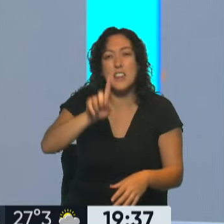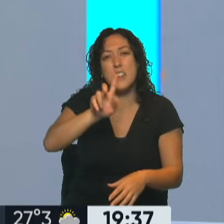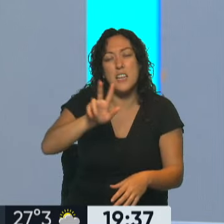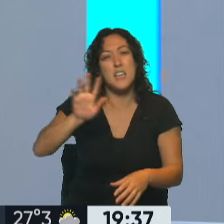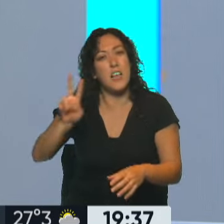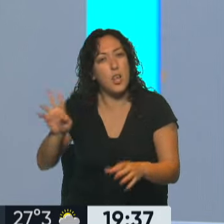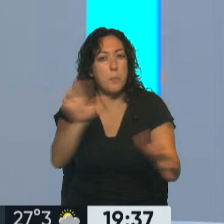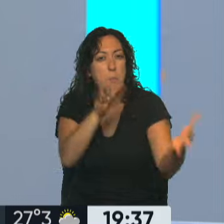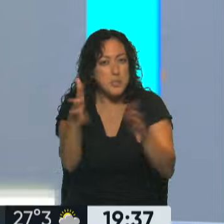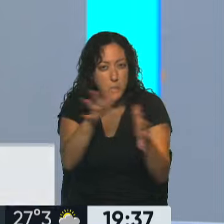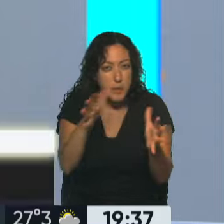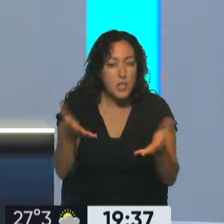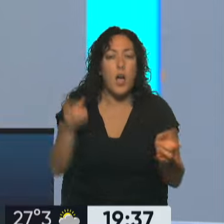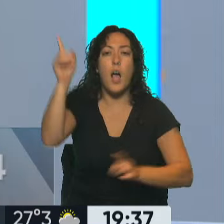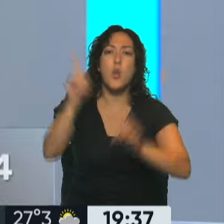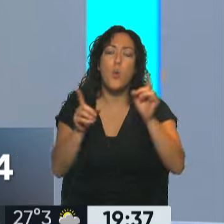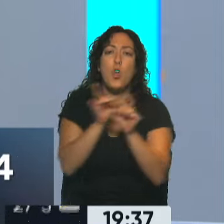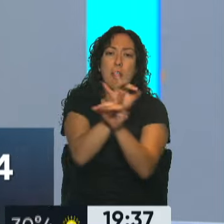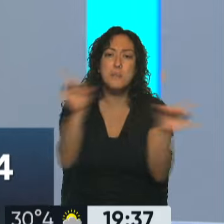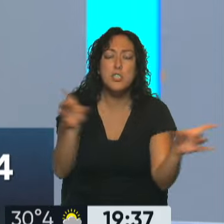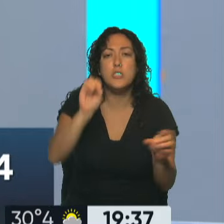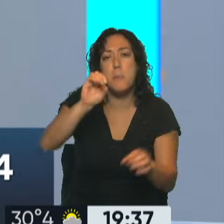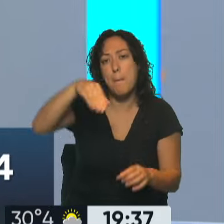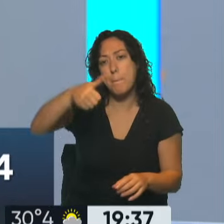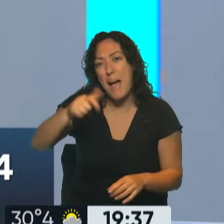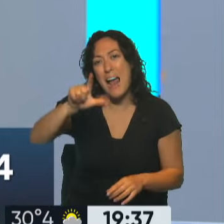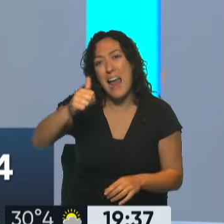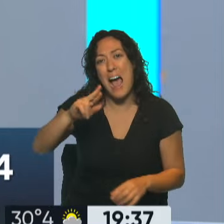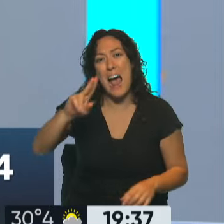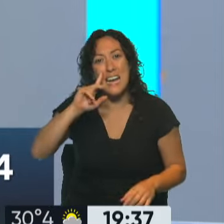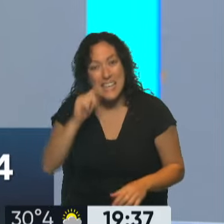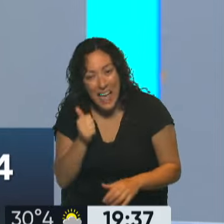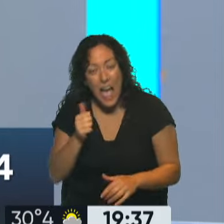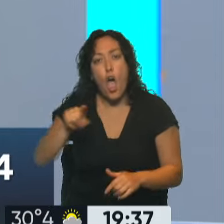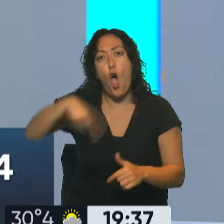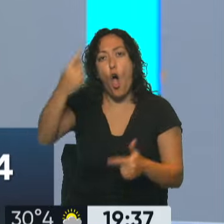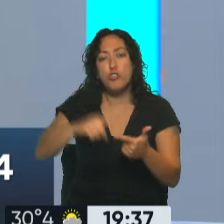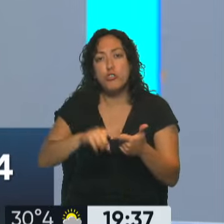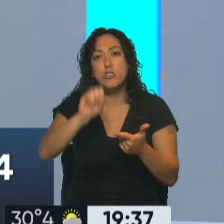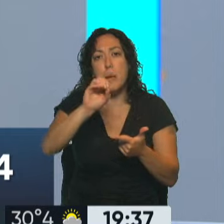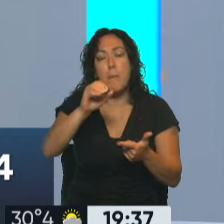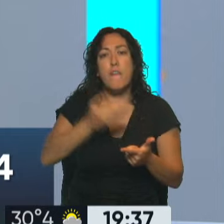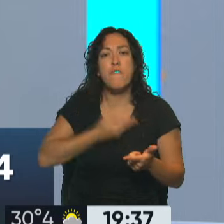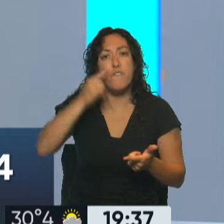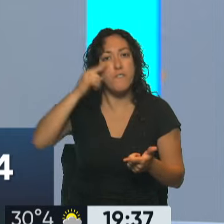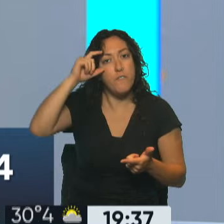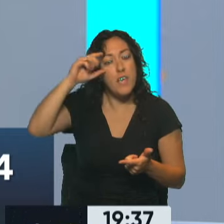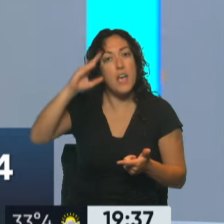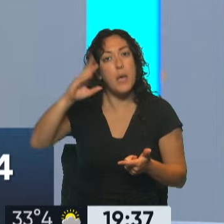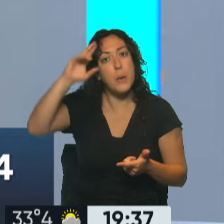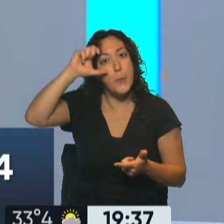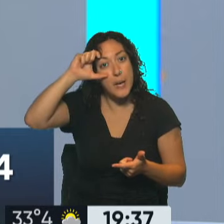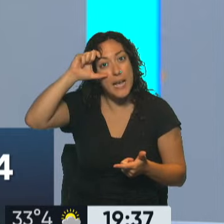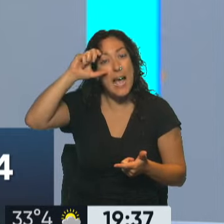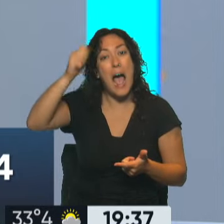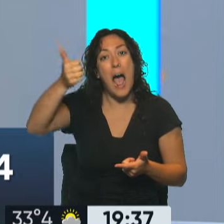hay otros que transmiten la malaria transmiten Ah la Fiebre amarilla o sea varias varias